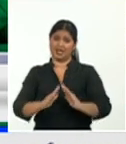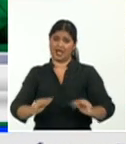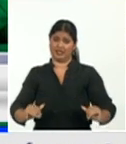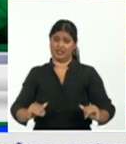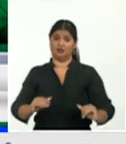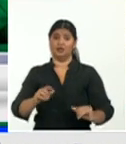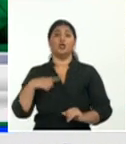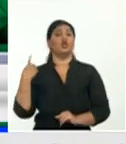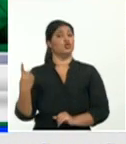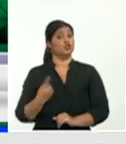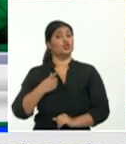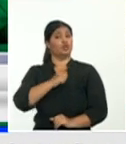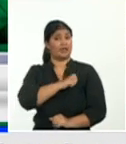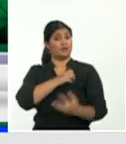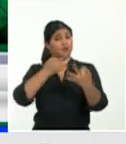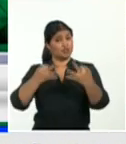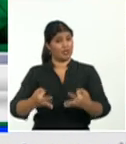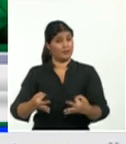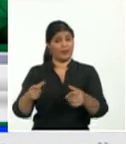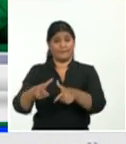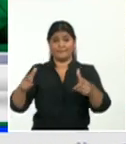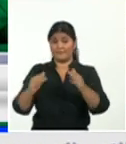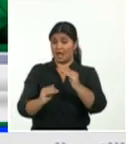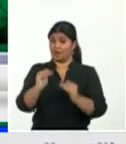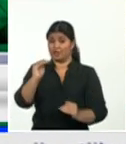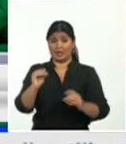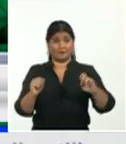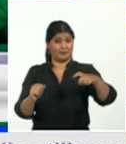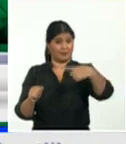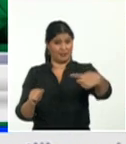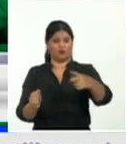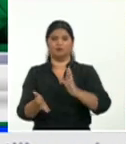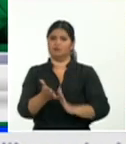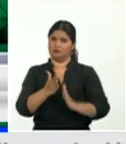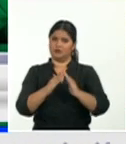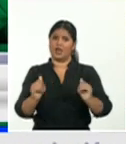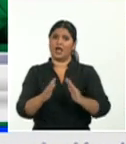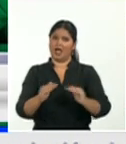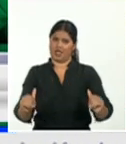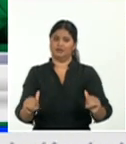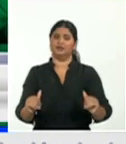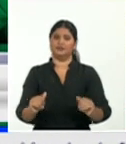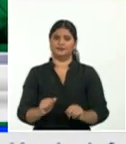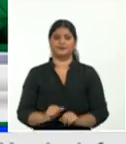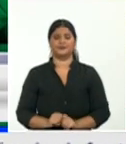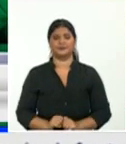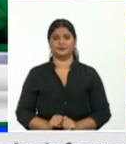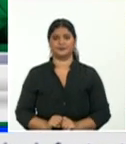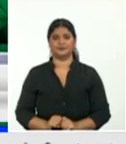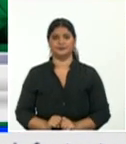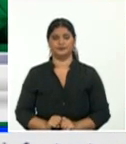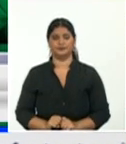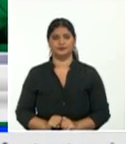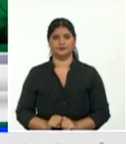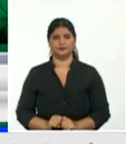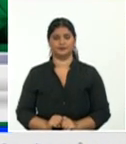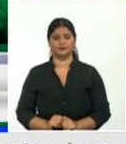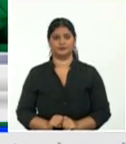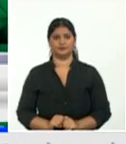número de activos se mantenga muy elevado y se incremente por día. Con